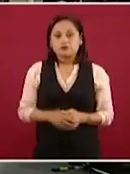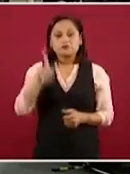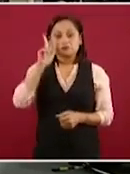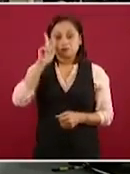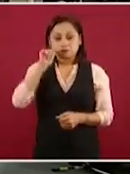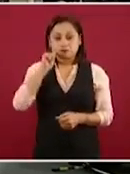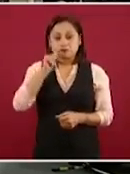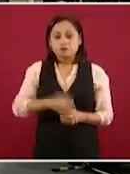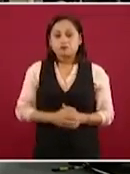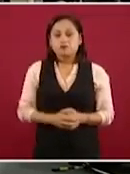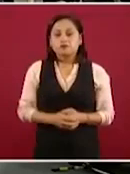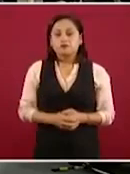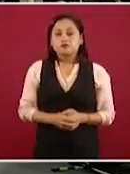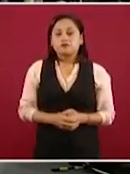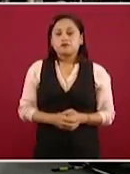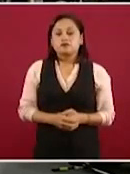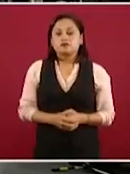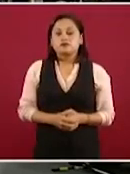Mañana. A ver.